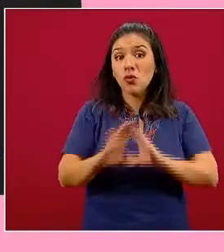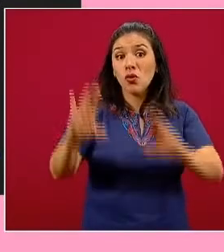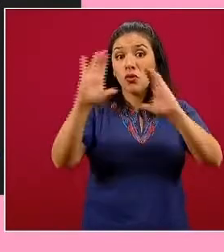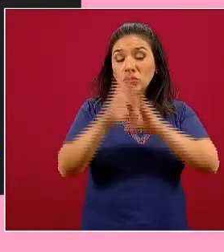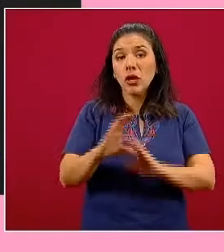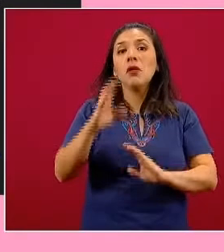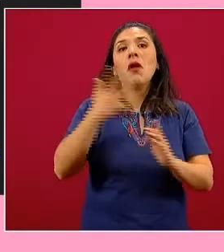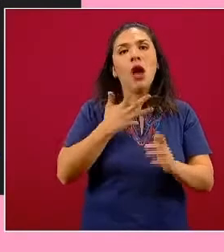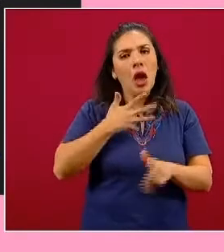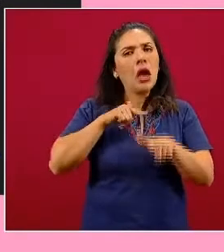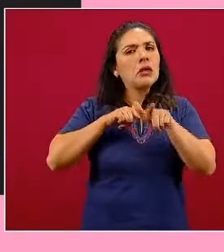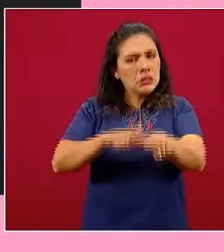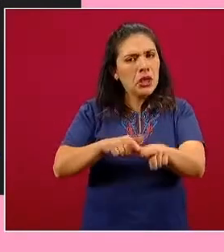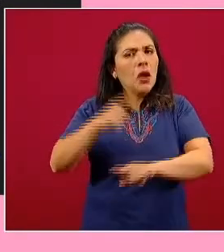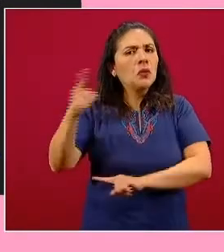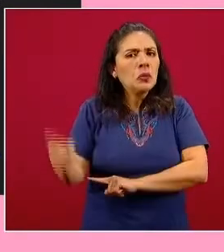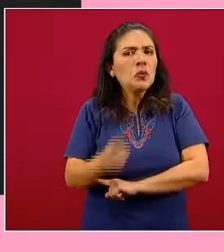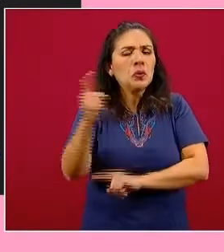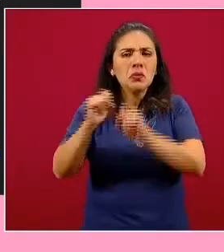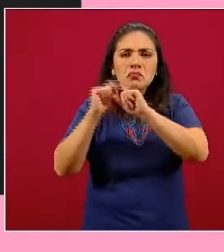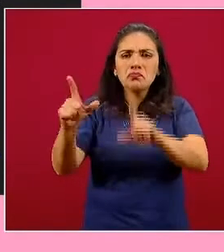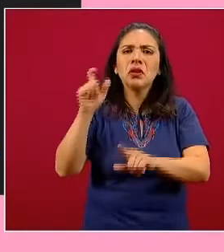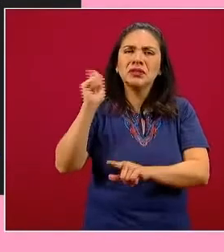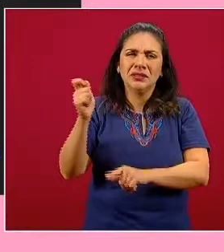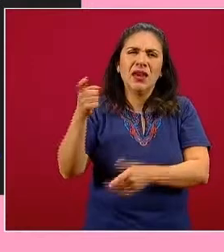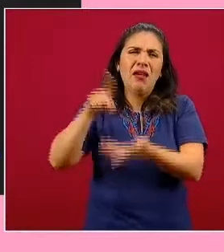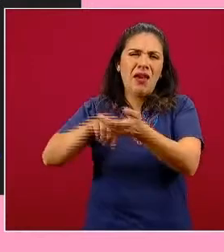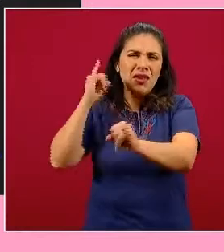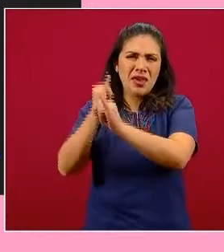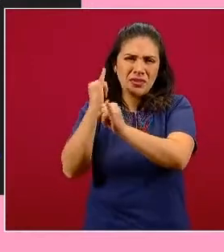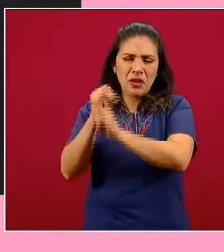quedará también ya permanente en la página de Contigo en la